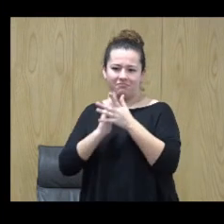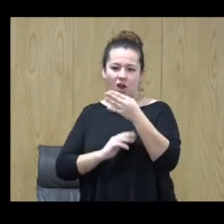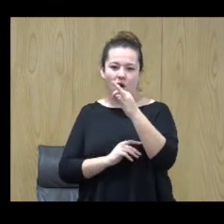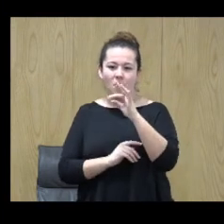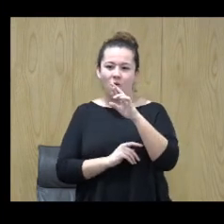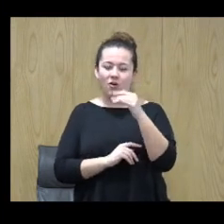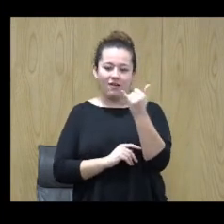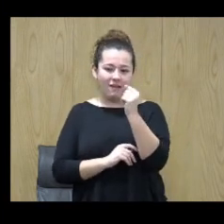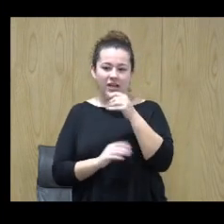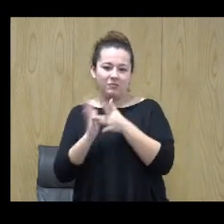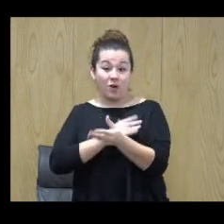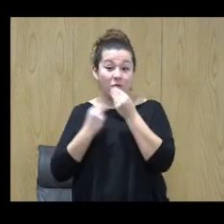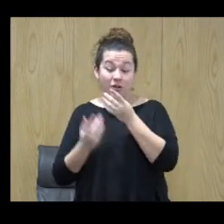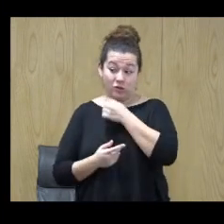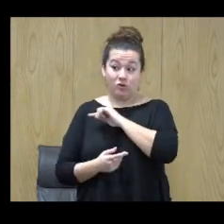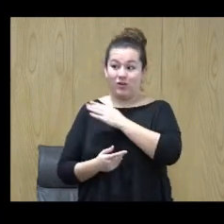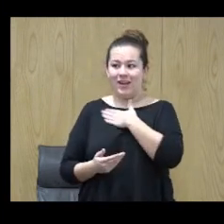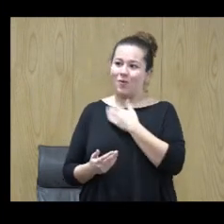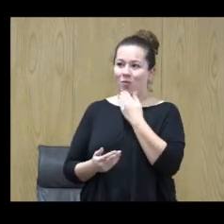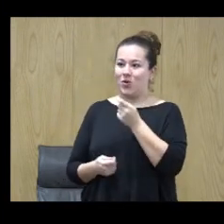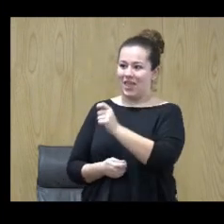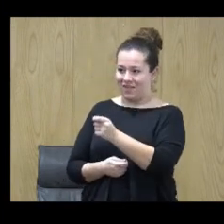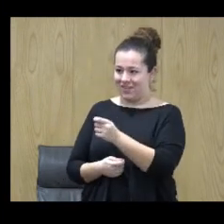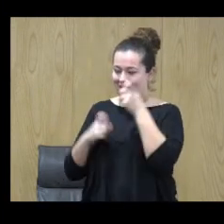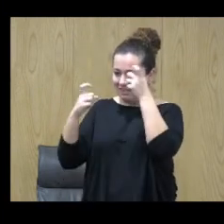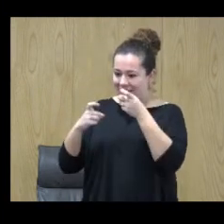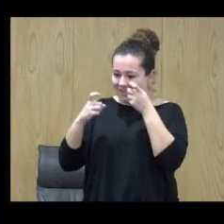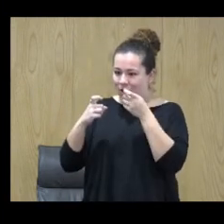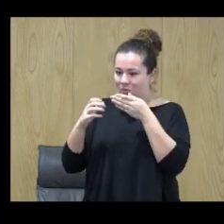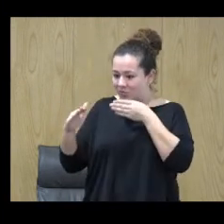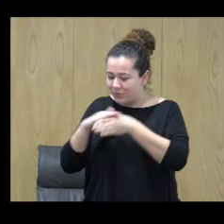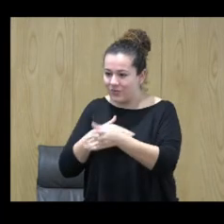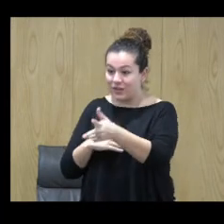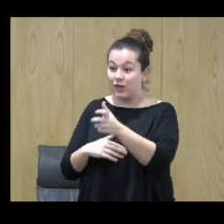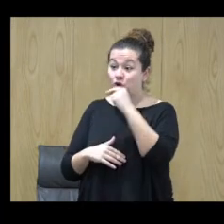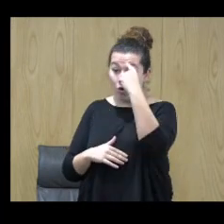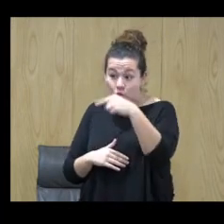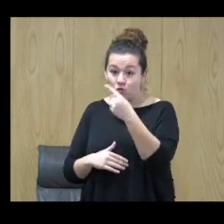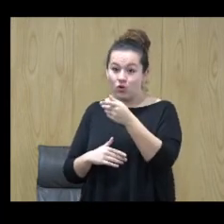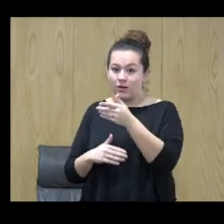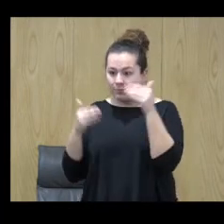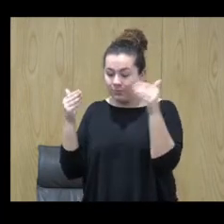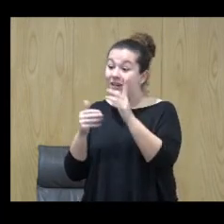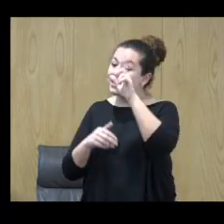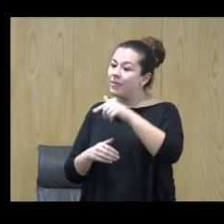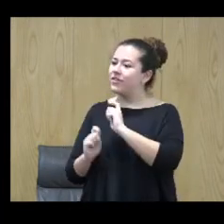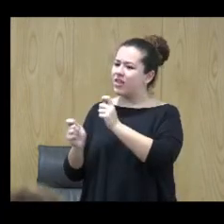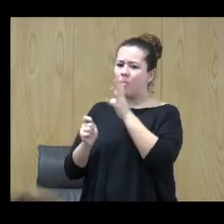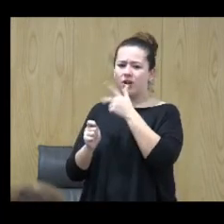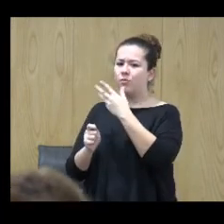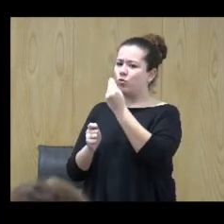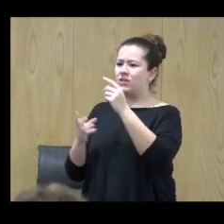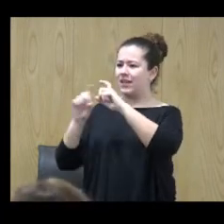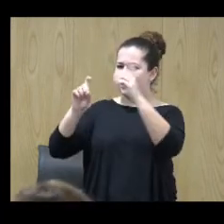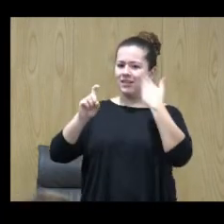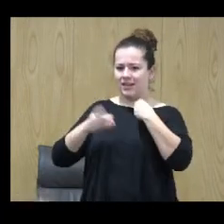Borja. Queríamos esa llave, ¿no? Intentar incidir en ese derecho a la cultura y también dar, porque ya hay muchas entidades que están dando,